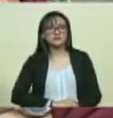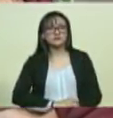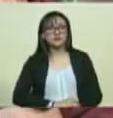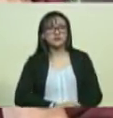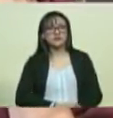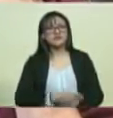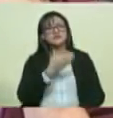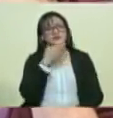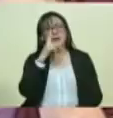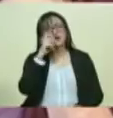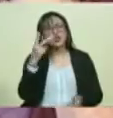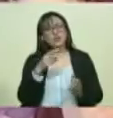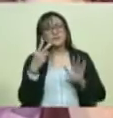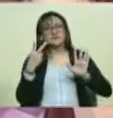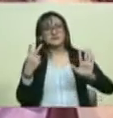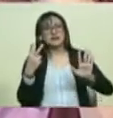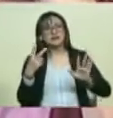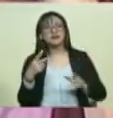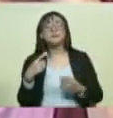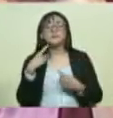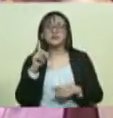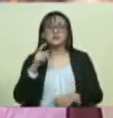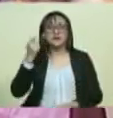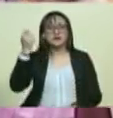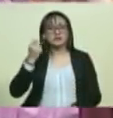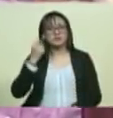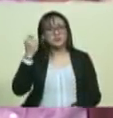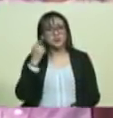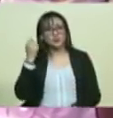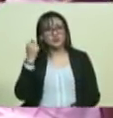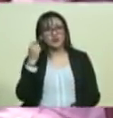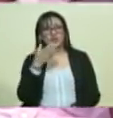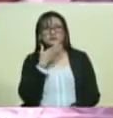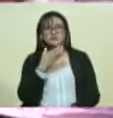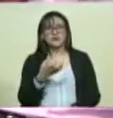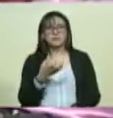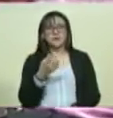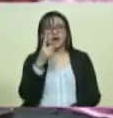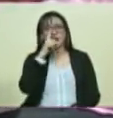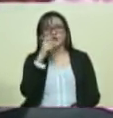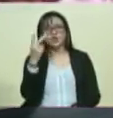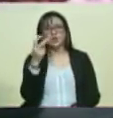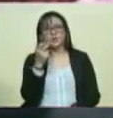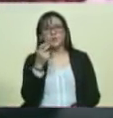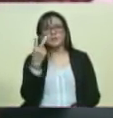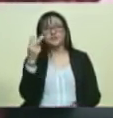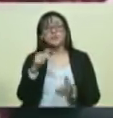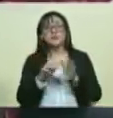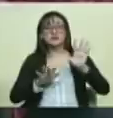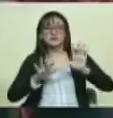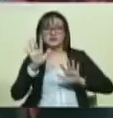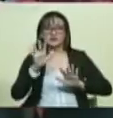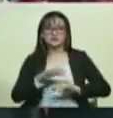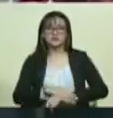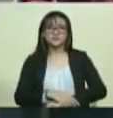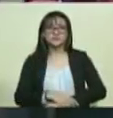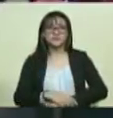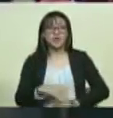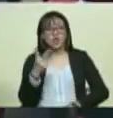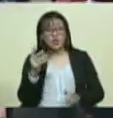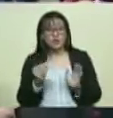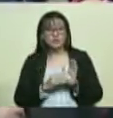y perdimos las elecciones parlamentarias de diciembre del año 2015 en las dos ocasiones